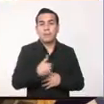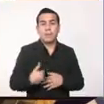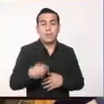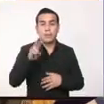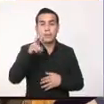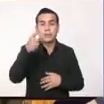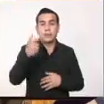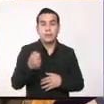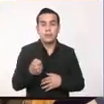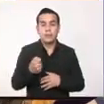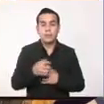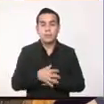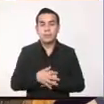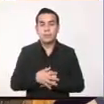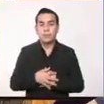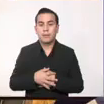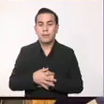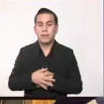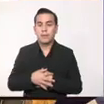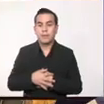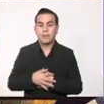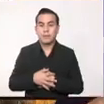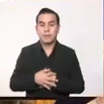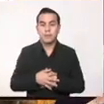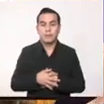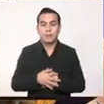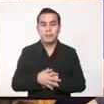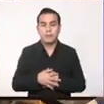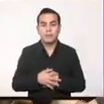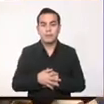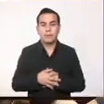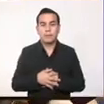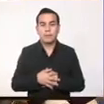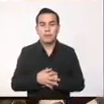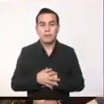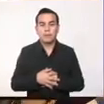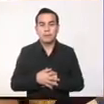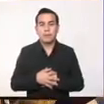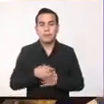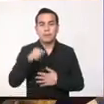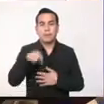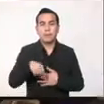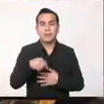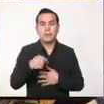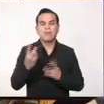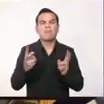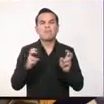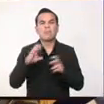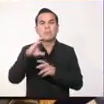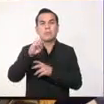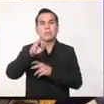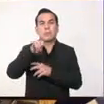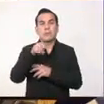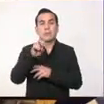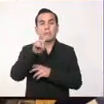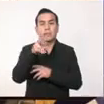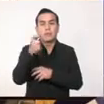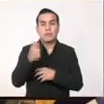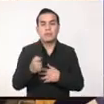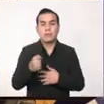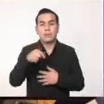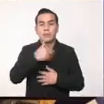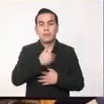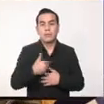meses. 2 meses fue, ¿no? El presidente actual de la Corte está electo para 2 meses. ¿Por